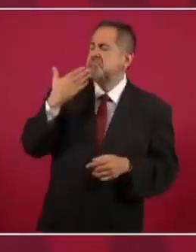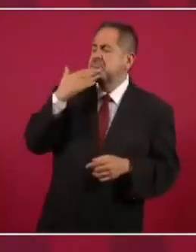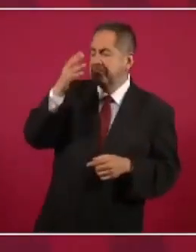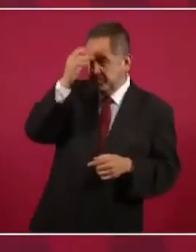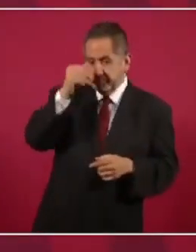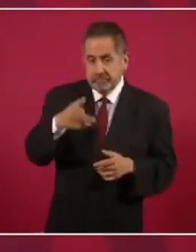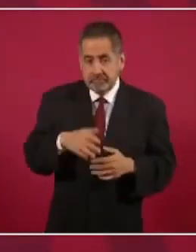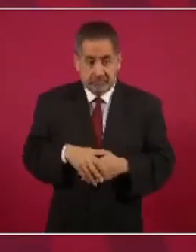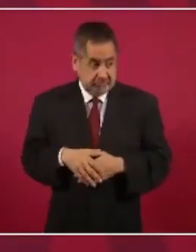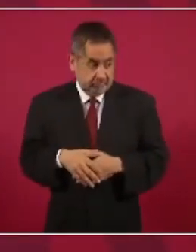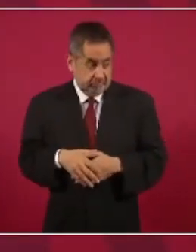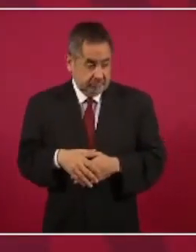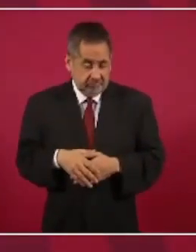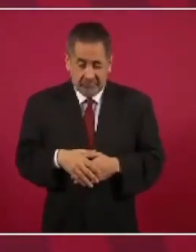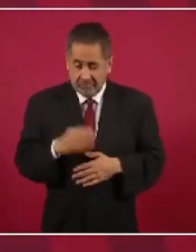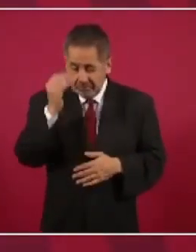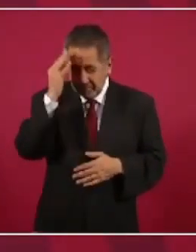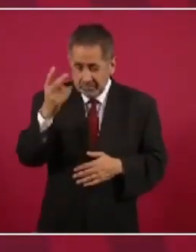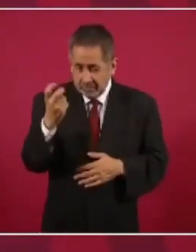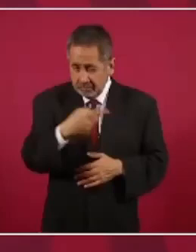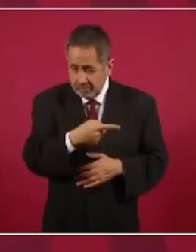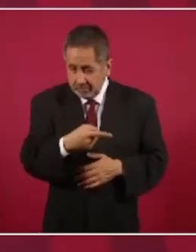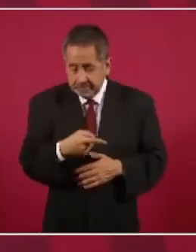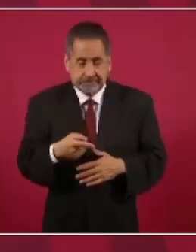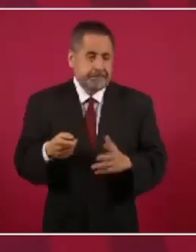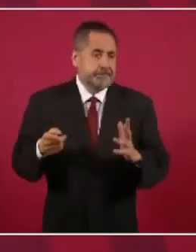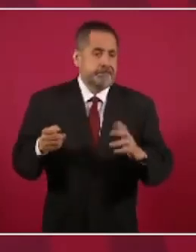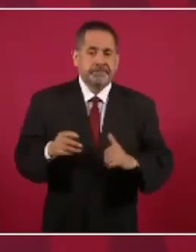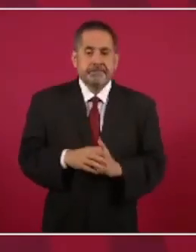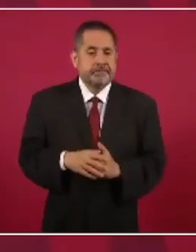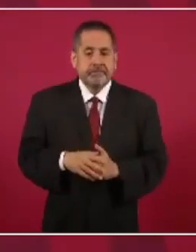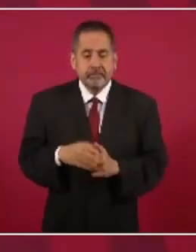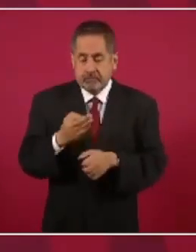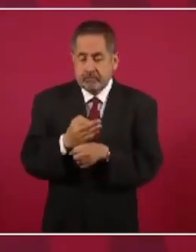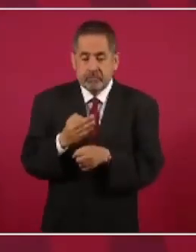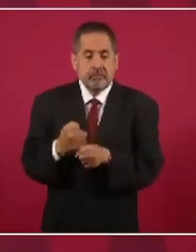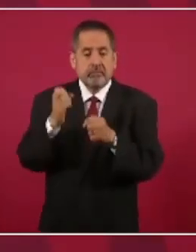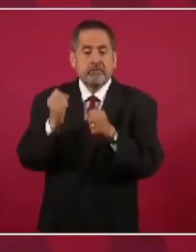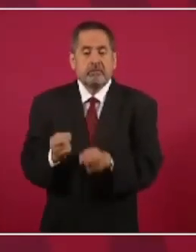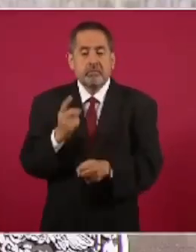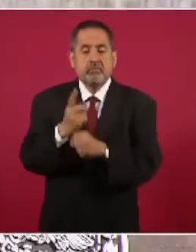Ahora se les olvida de que la seguridad pública